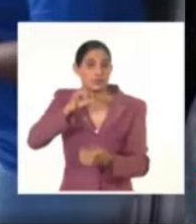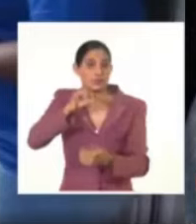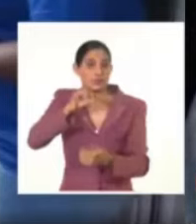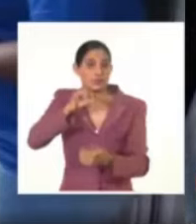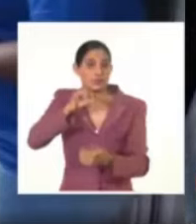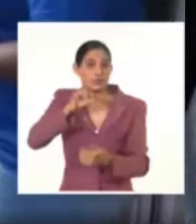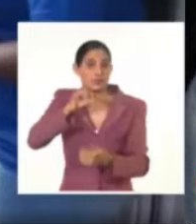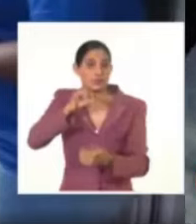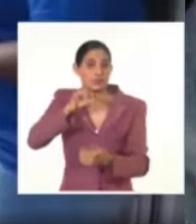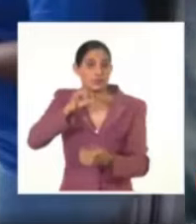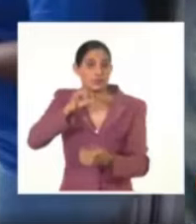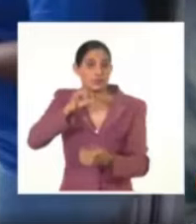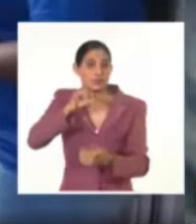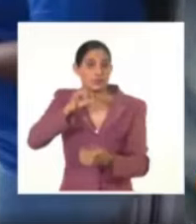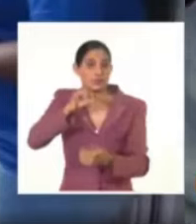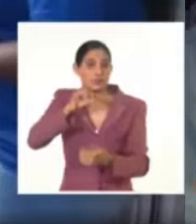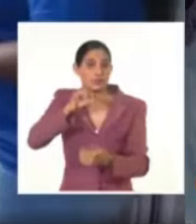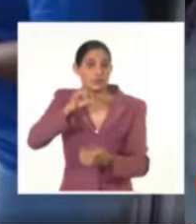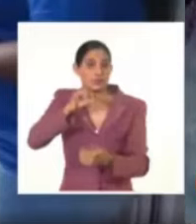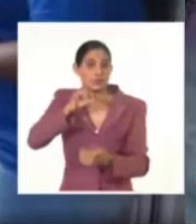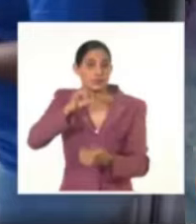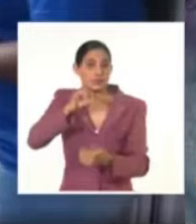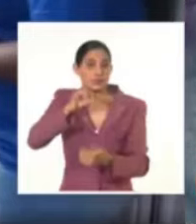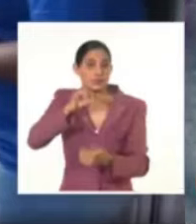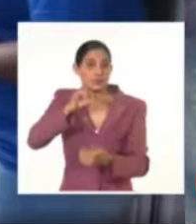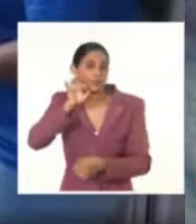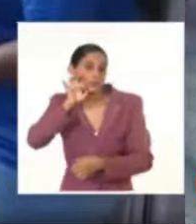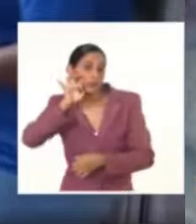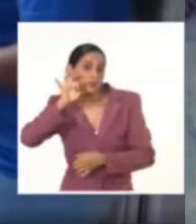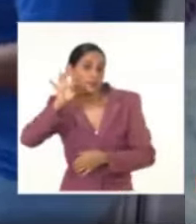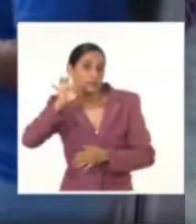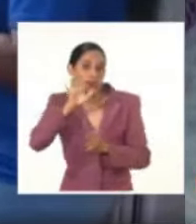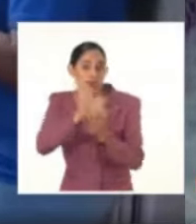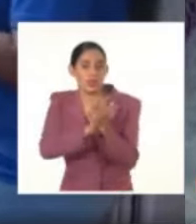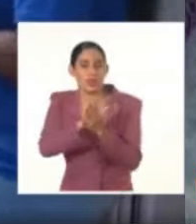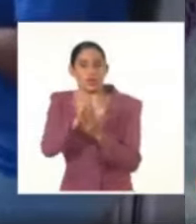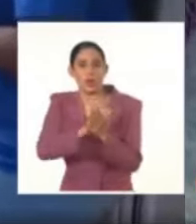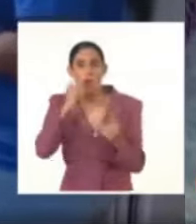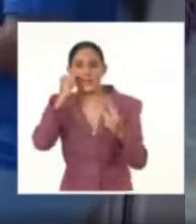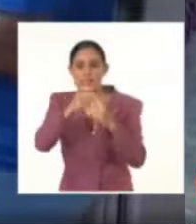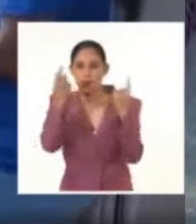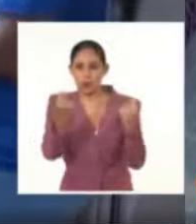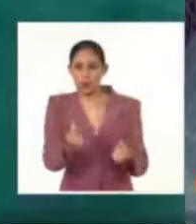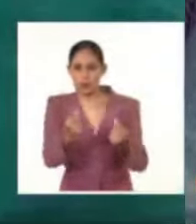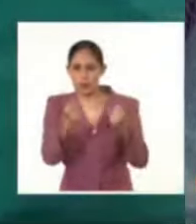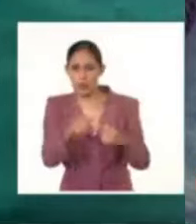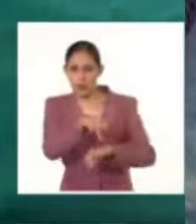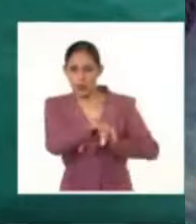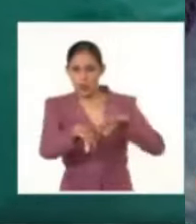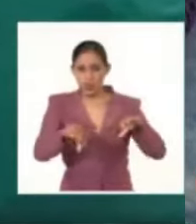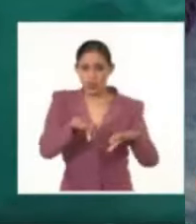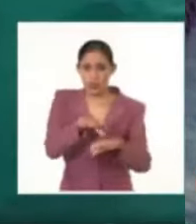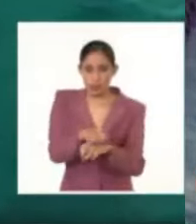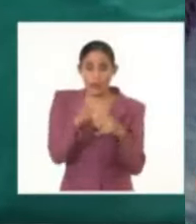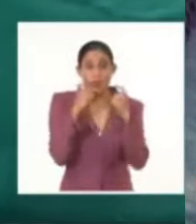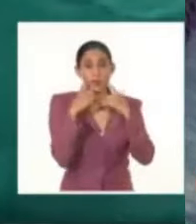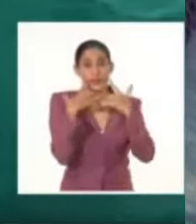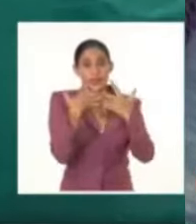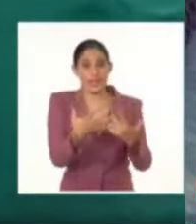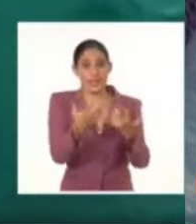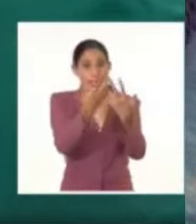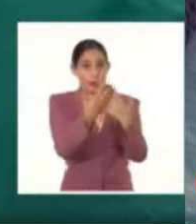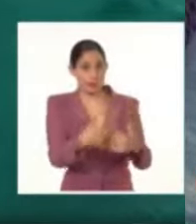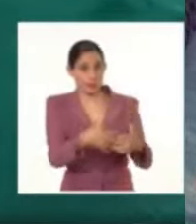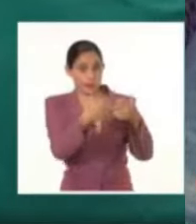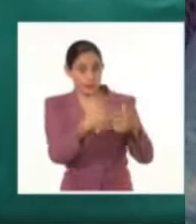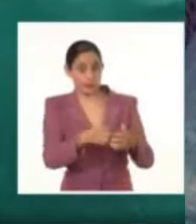olivo. Como mira, se siente poderoso. Más importante es San Antonio de los Baños, está el centro de peletización de